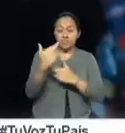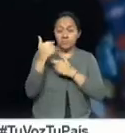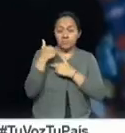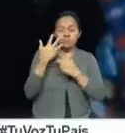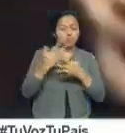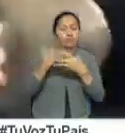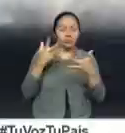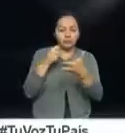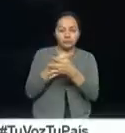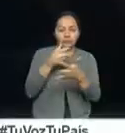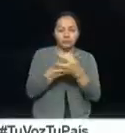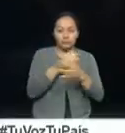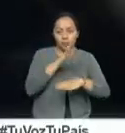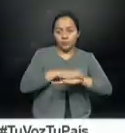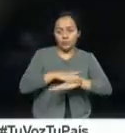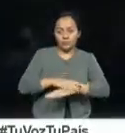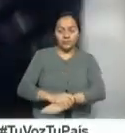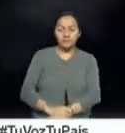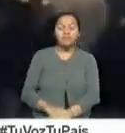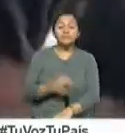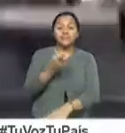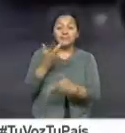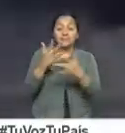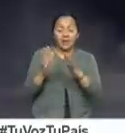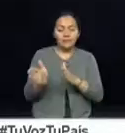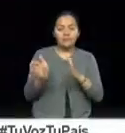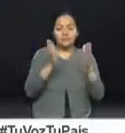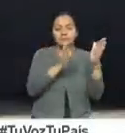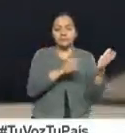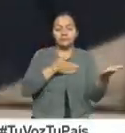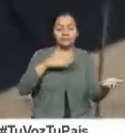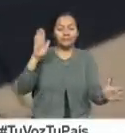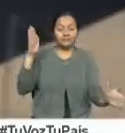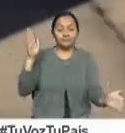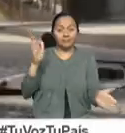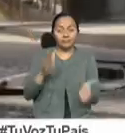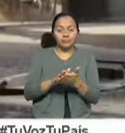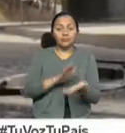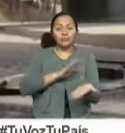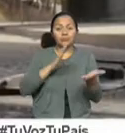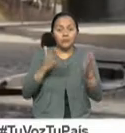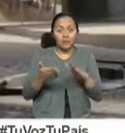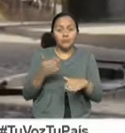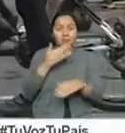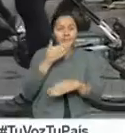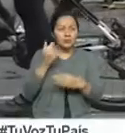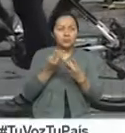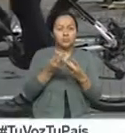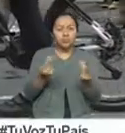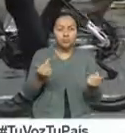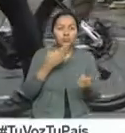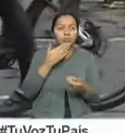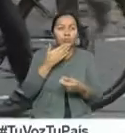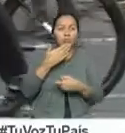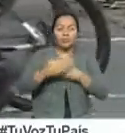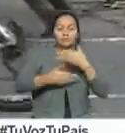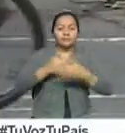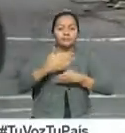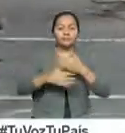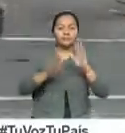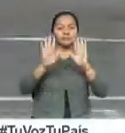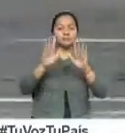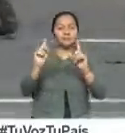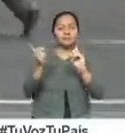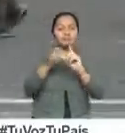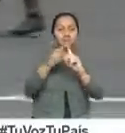de siniestros. De esta manera, para reducir la muerte en las vías y las tragedias humanas que estas ocasionan, hay que